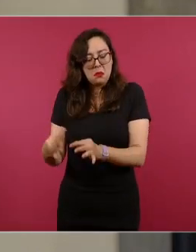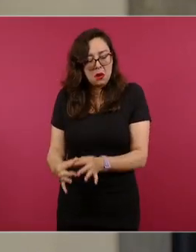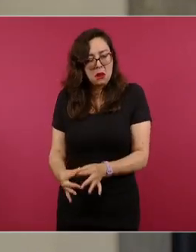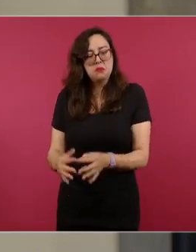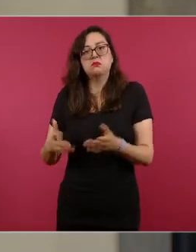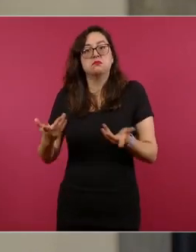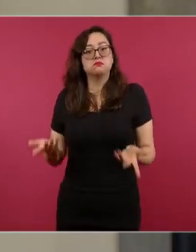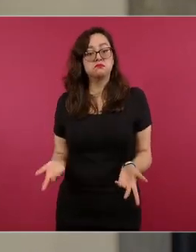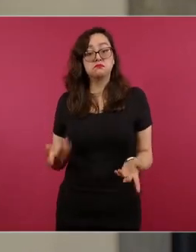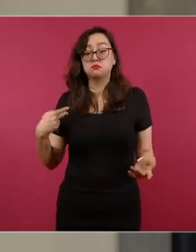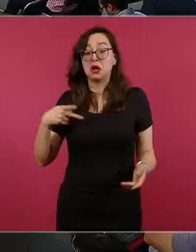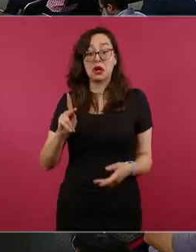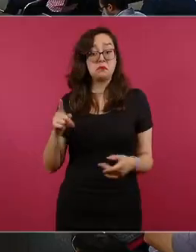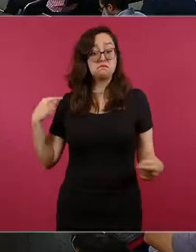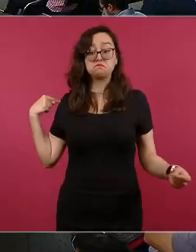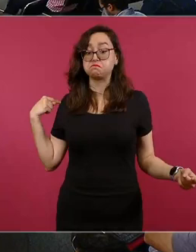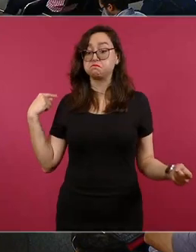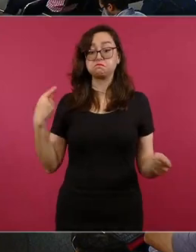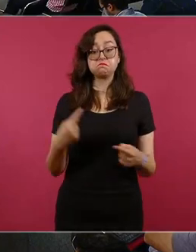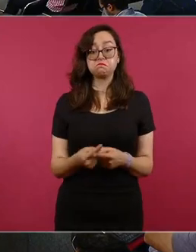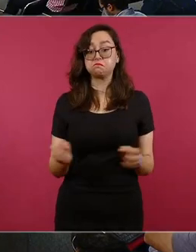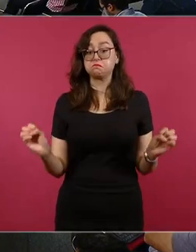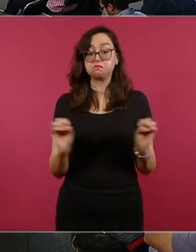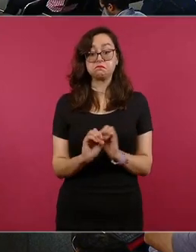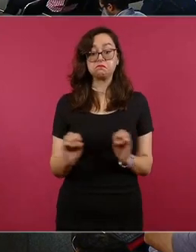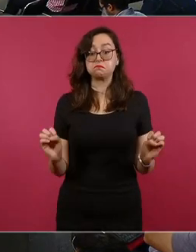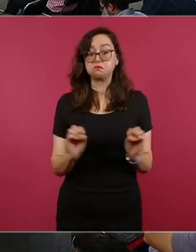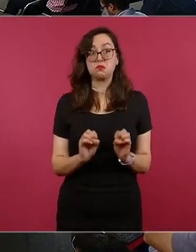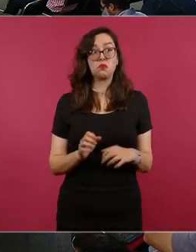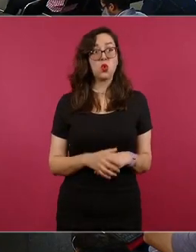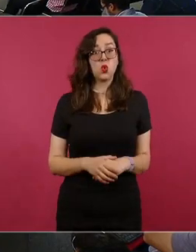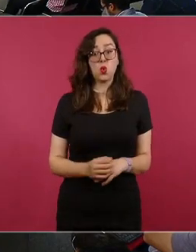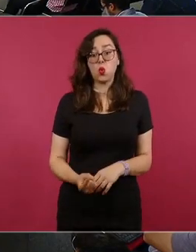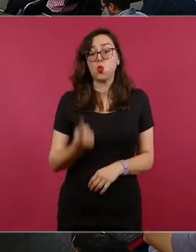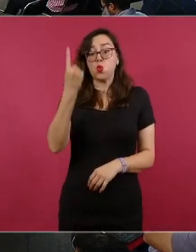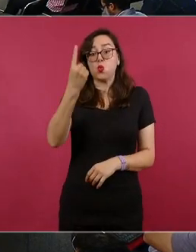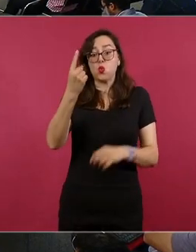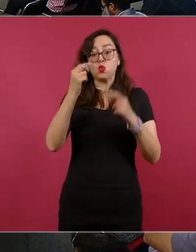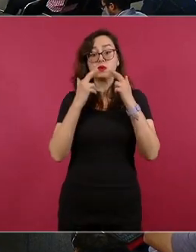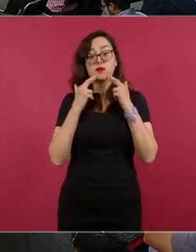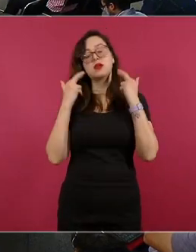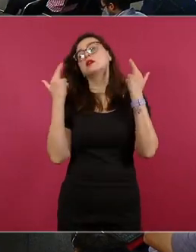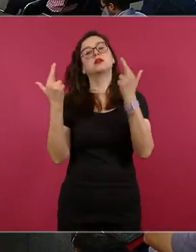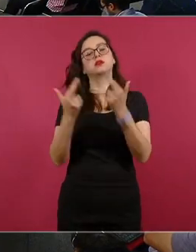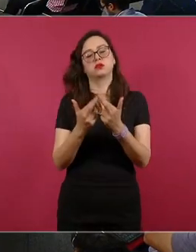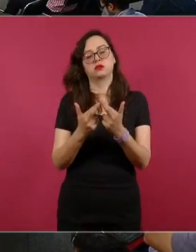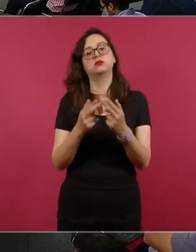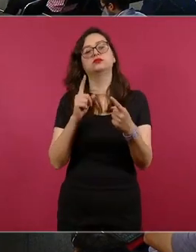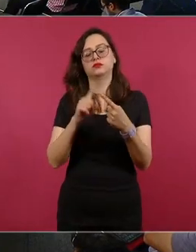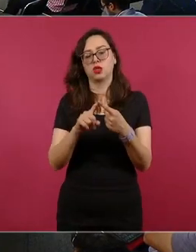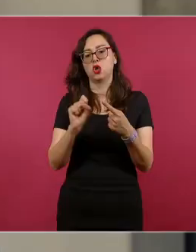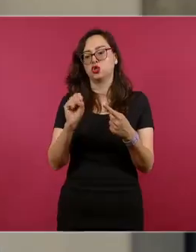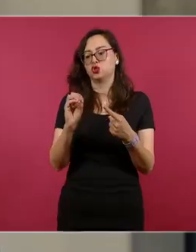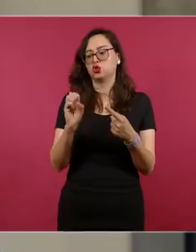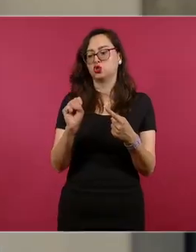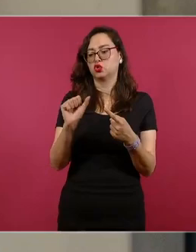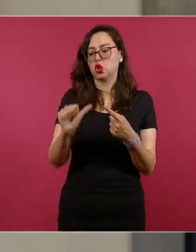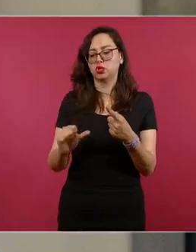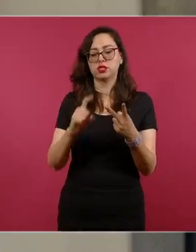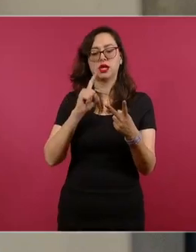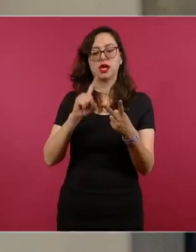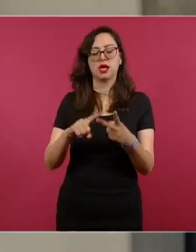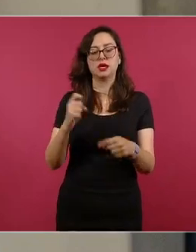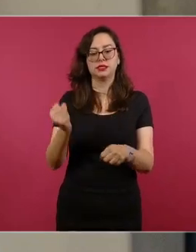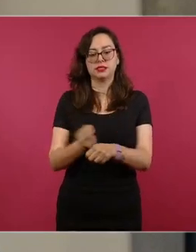estudiantes. Hasta la fecha sólo se ha llevado a cabo una reunión en la que participaron la doctora Raquel Sosa y el secretario de